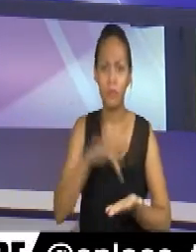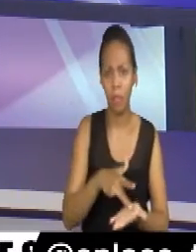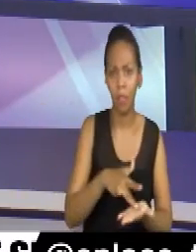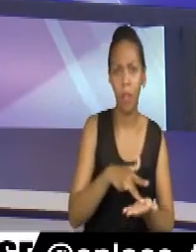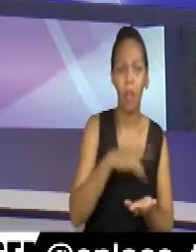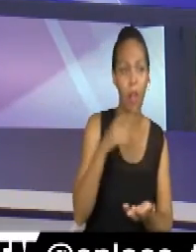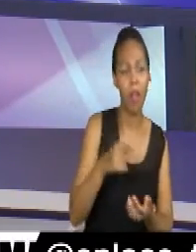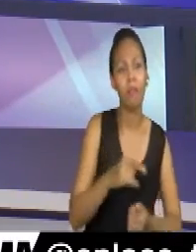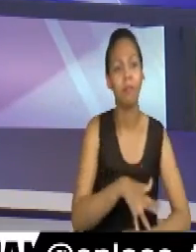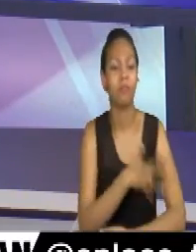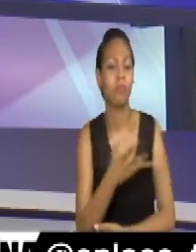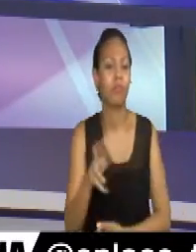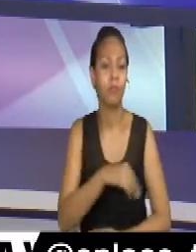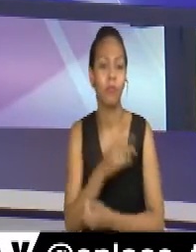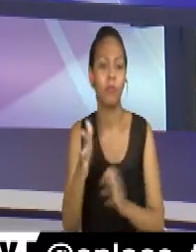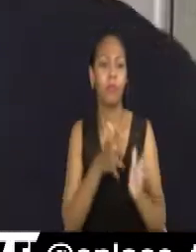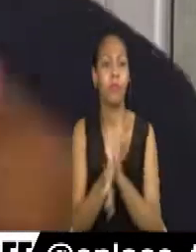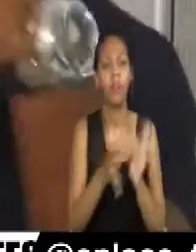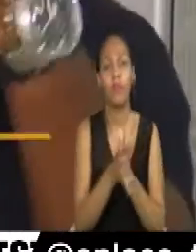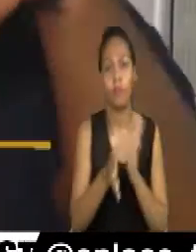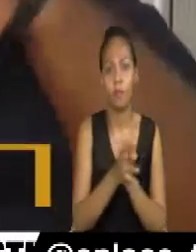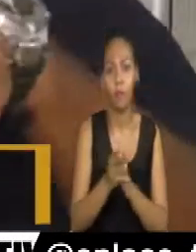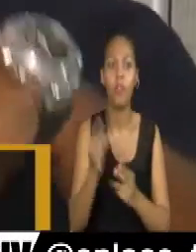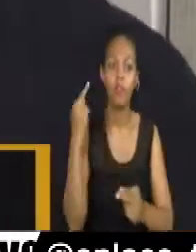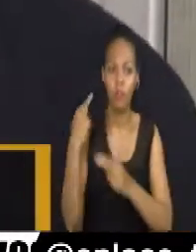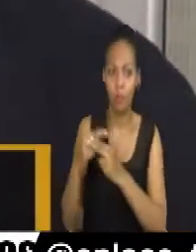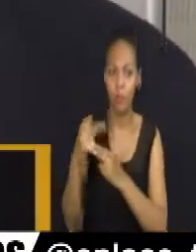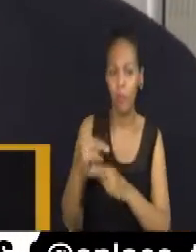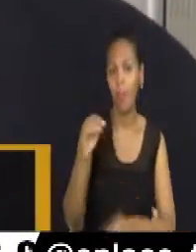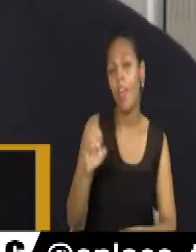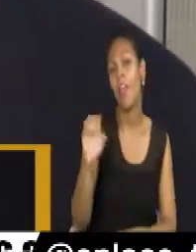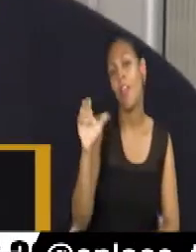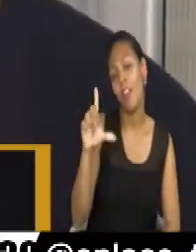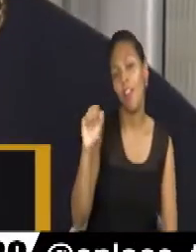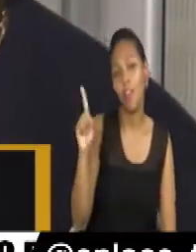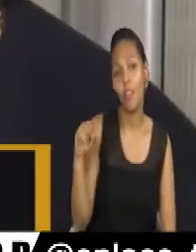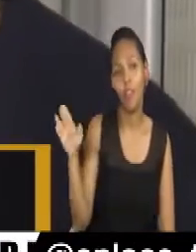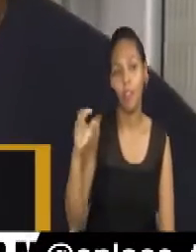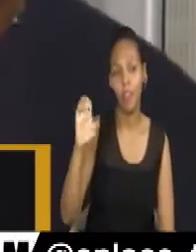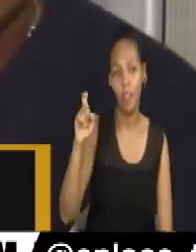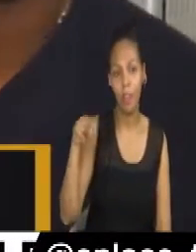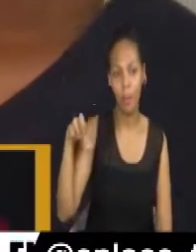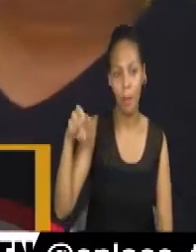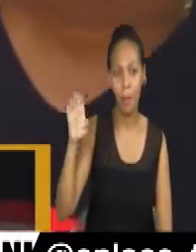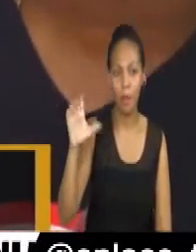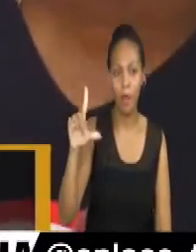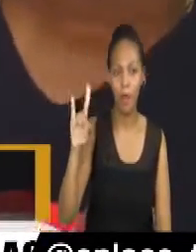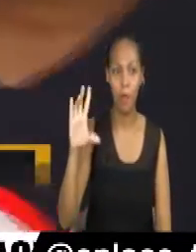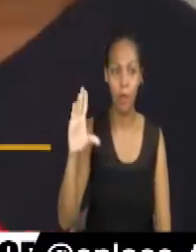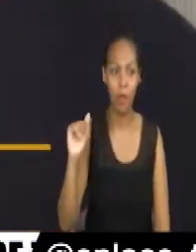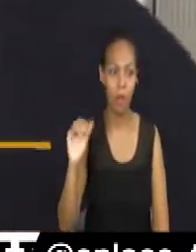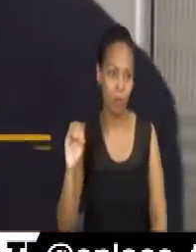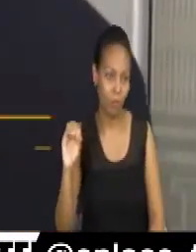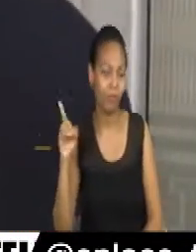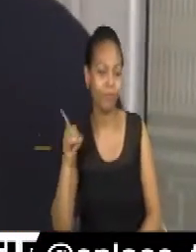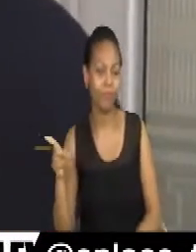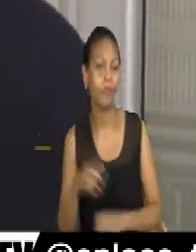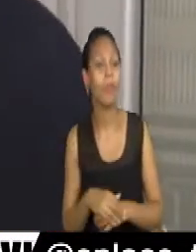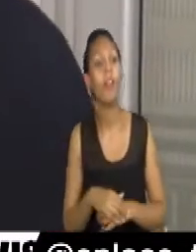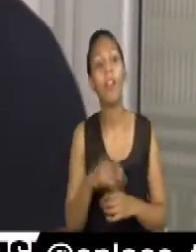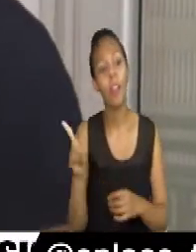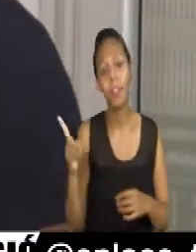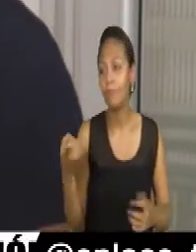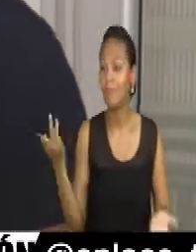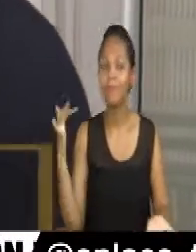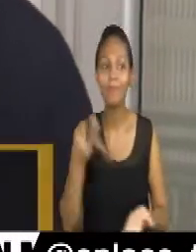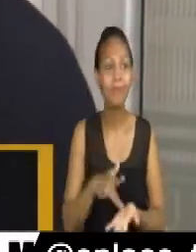El Poncho Zuleta. Los champeteros Davy Rap y Erwin Espelucao acompañarán a Poncho Zuleta en el evento de Un Café por un Futuro